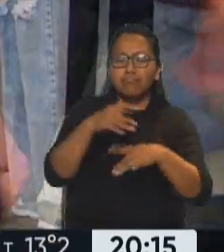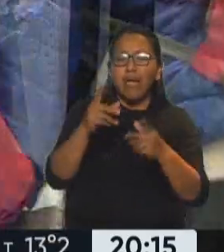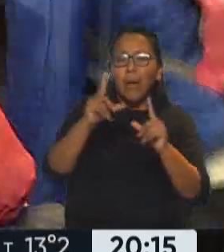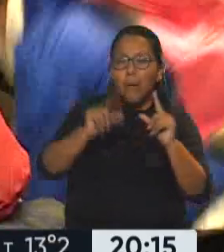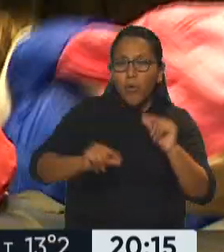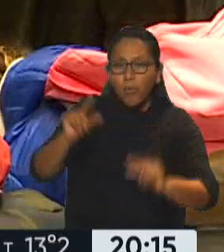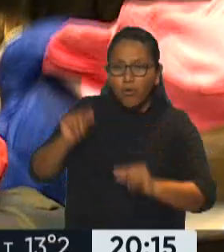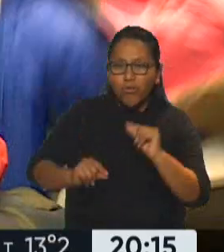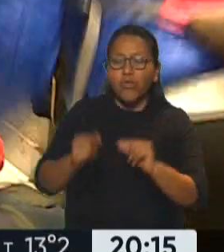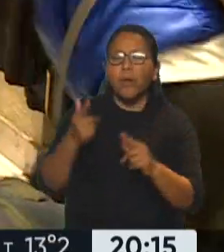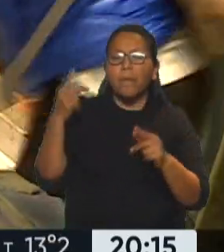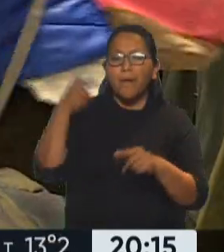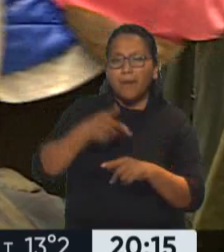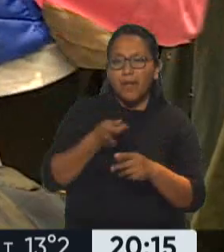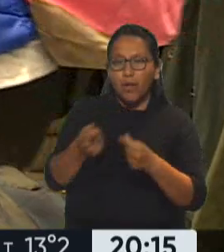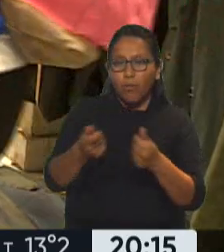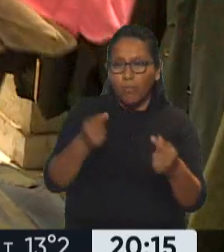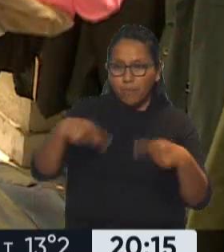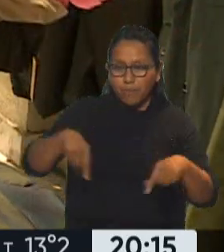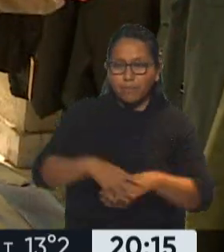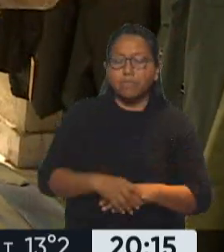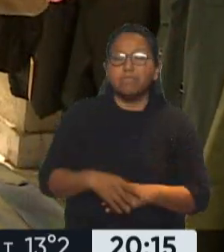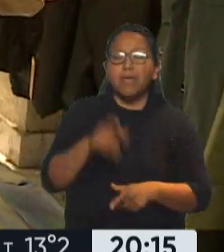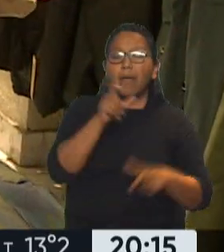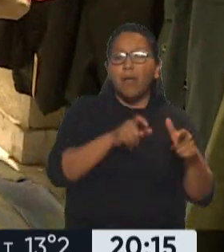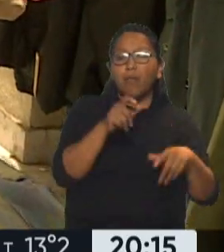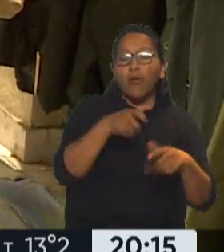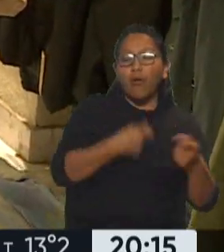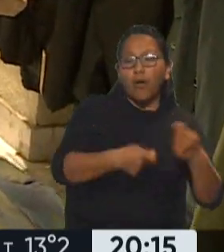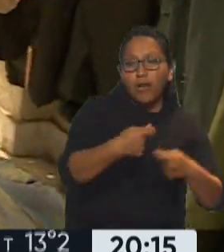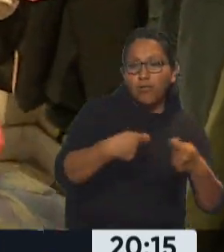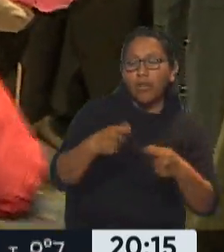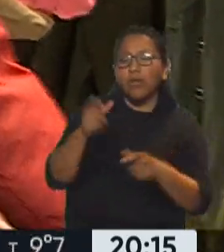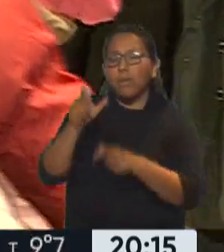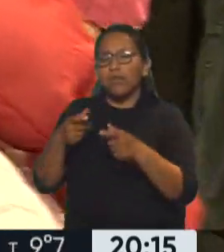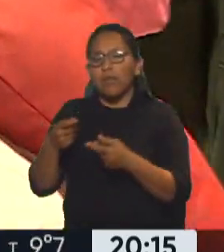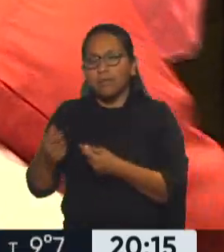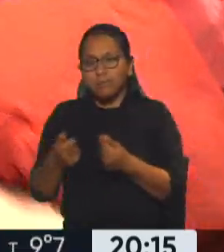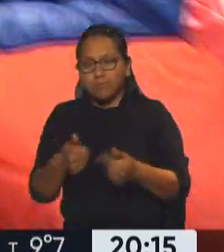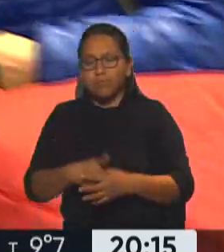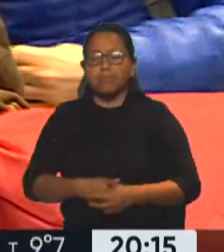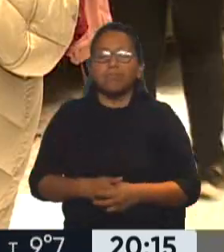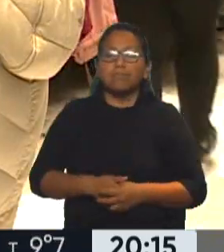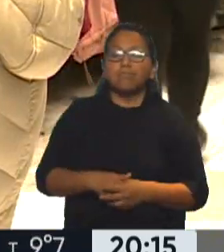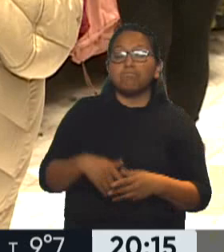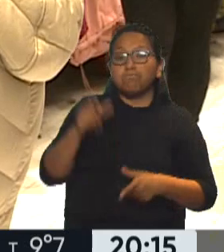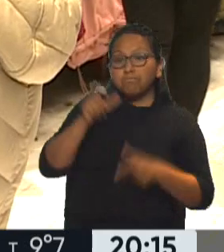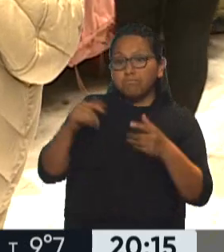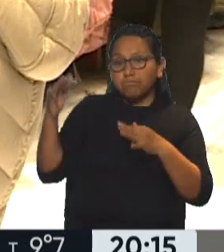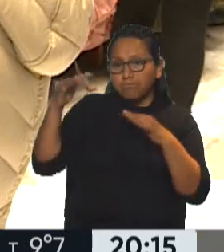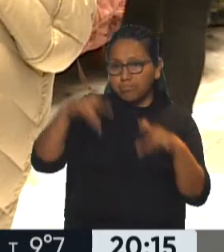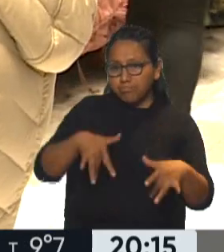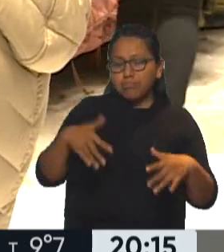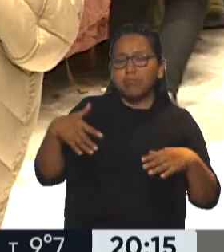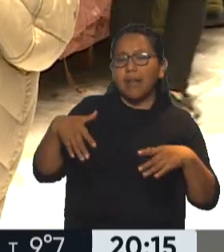promociones para venir y comprar en este lugar hablamos con comerciantes y también con compradores aumentó mucho la gente que viene a la avenida